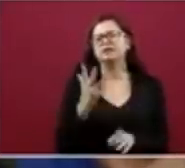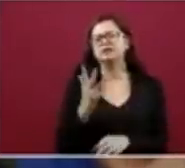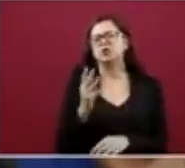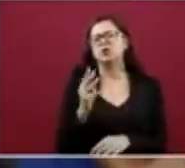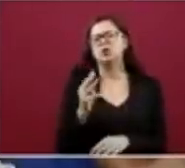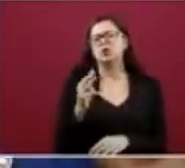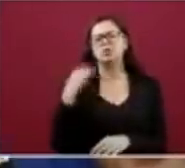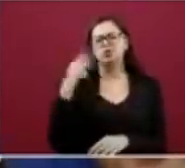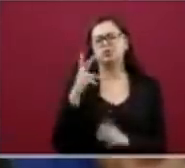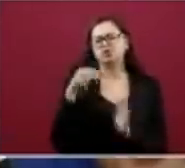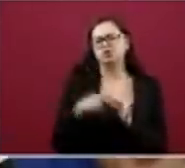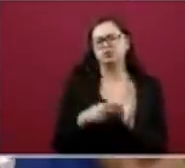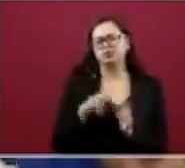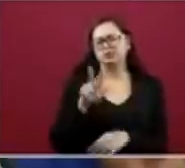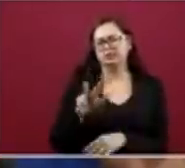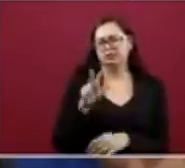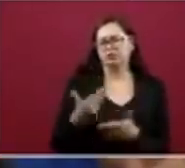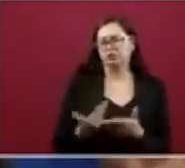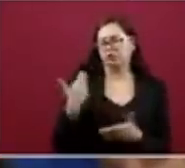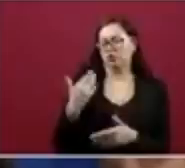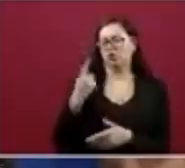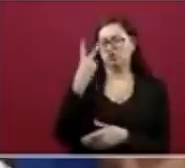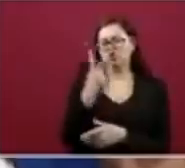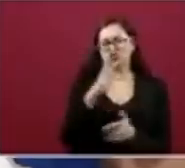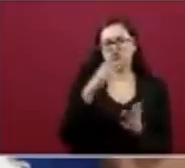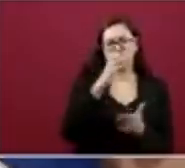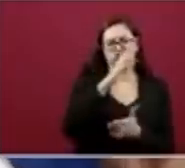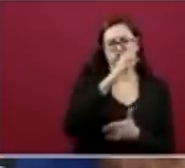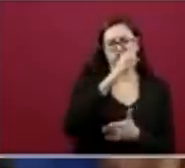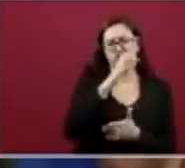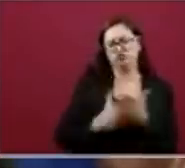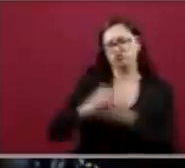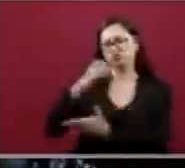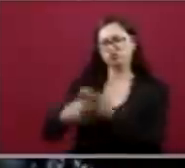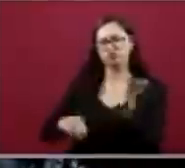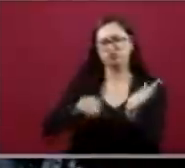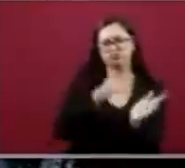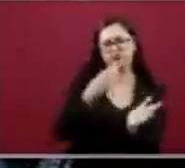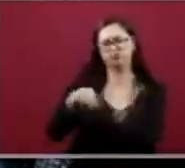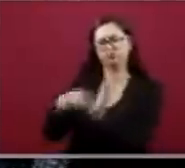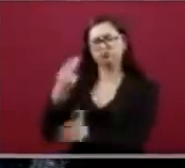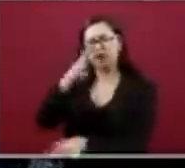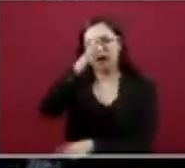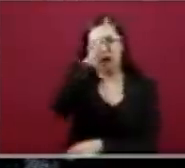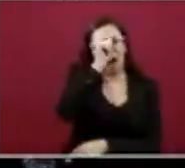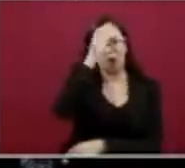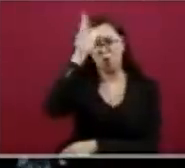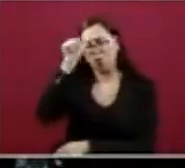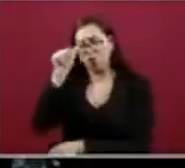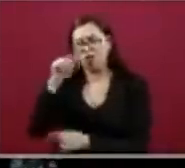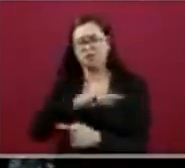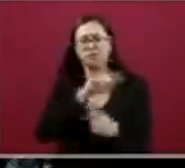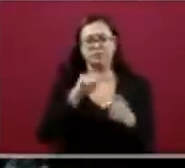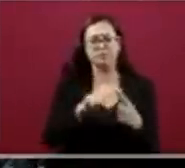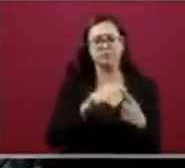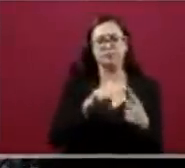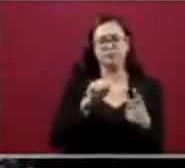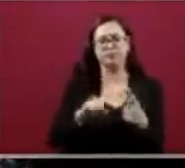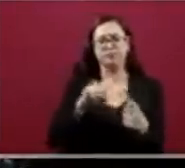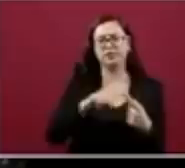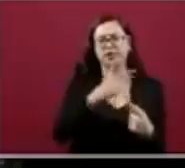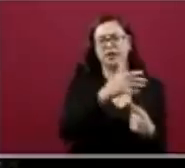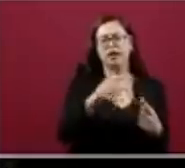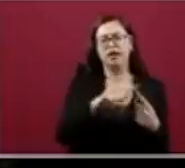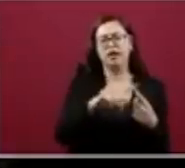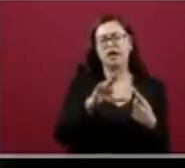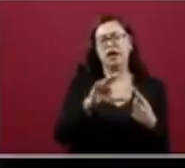2 convenios para operar los campos Órgano y el campo Cárdenas